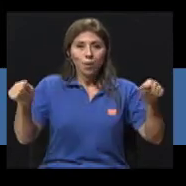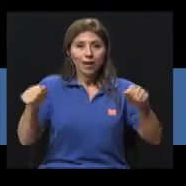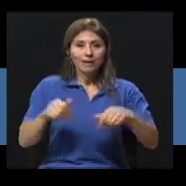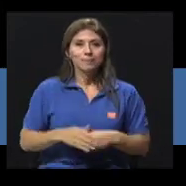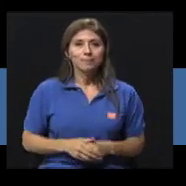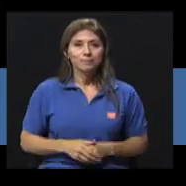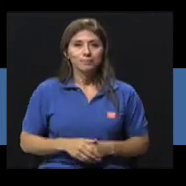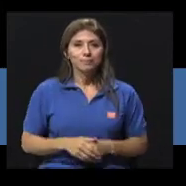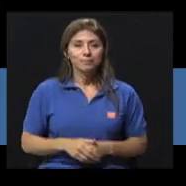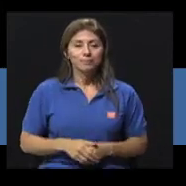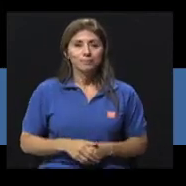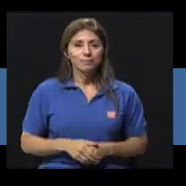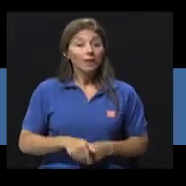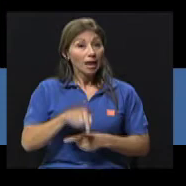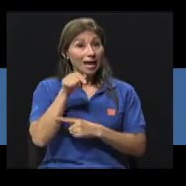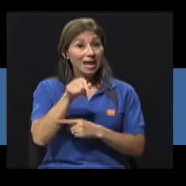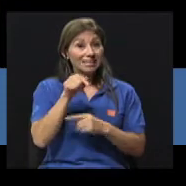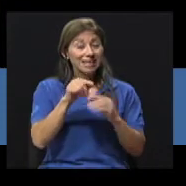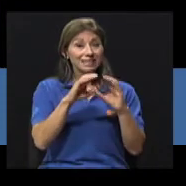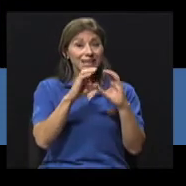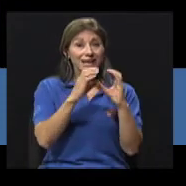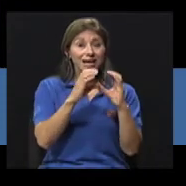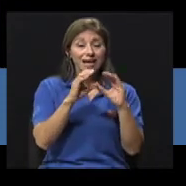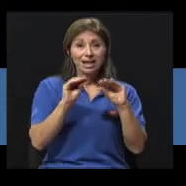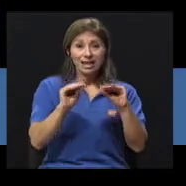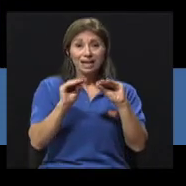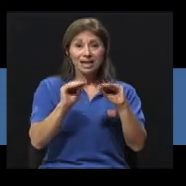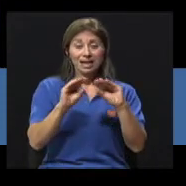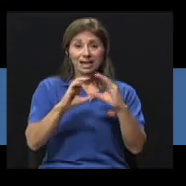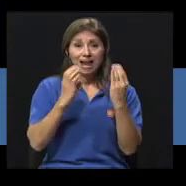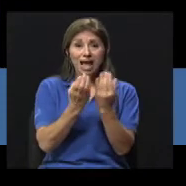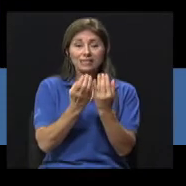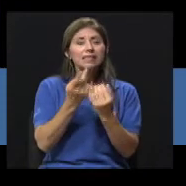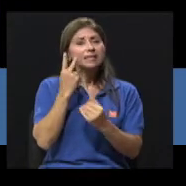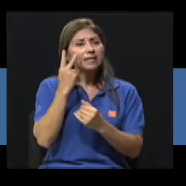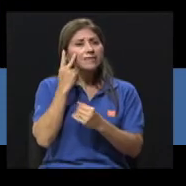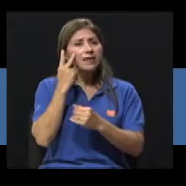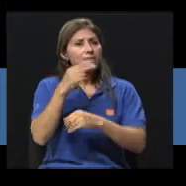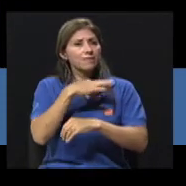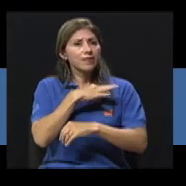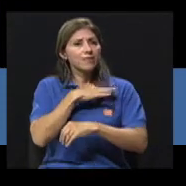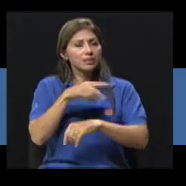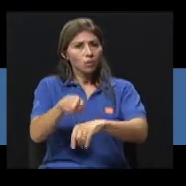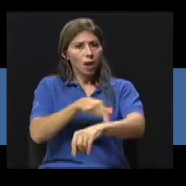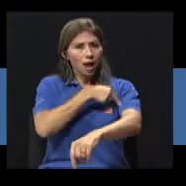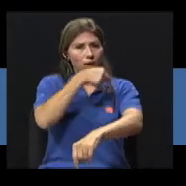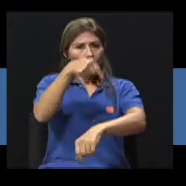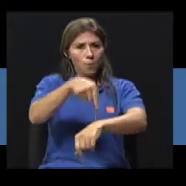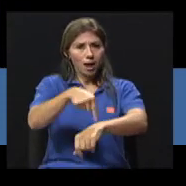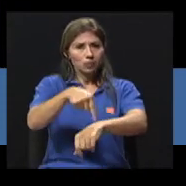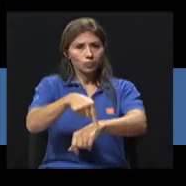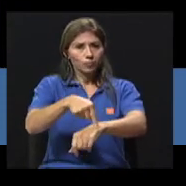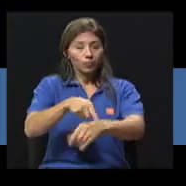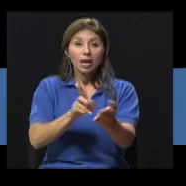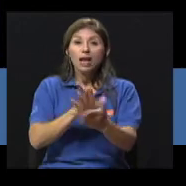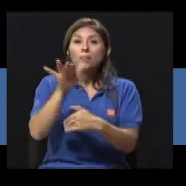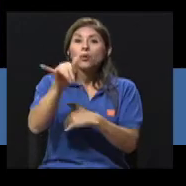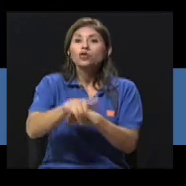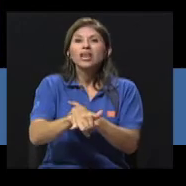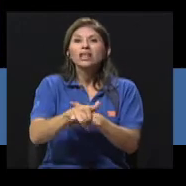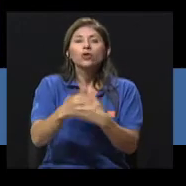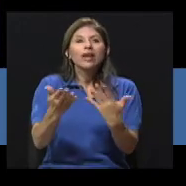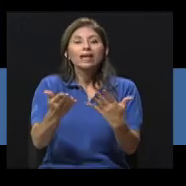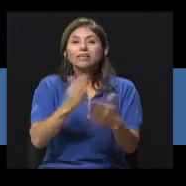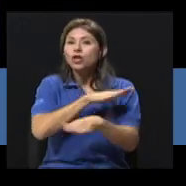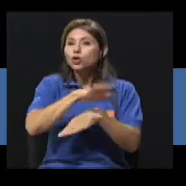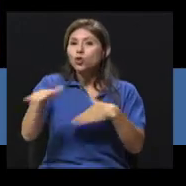y de lenguaje. Estas clases, el beneficio se ve a largo plazo, ¿verdad? Porque el proyecto es todo en